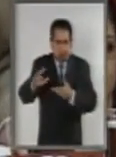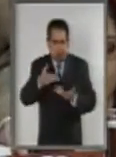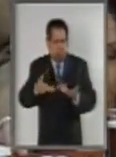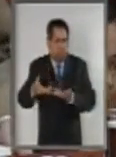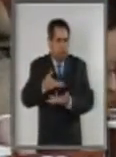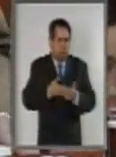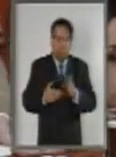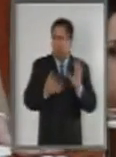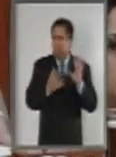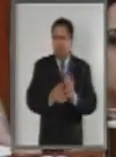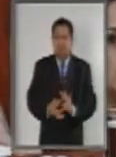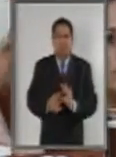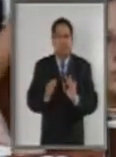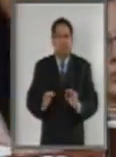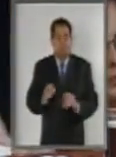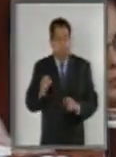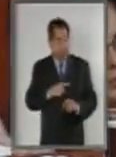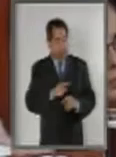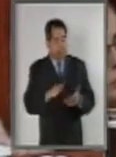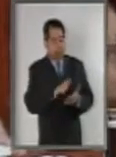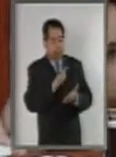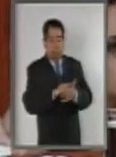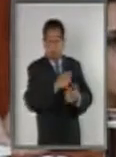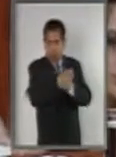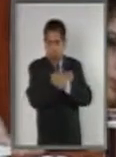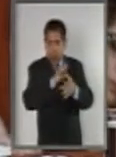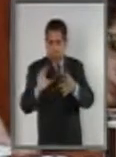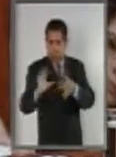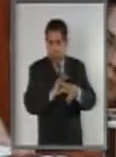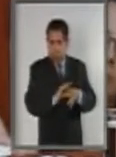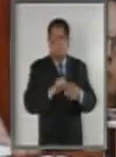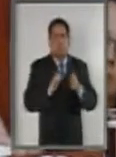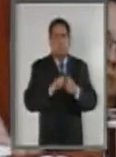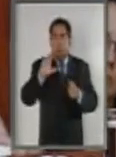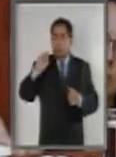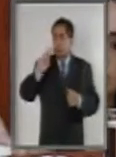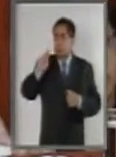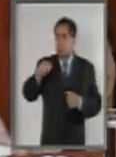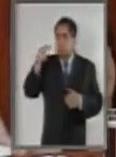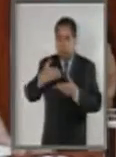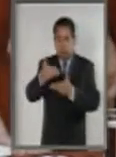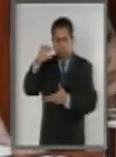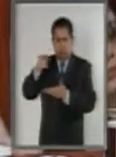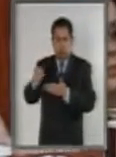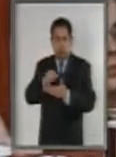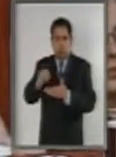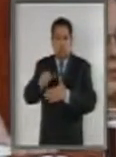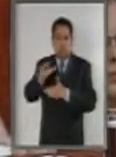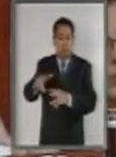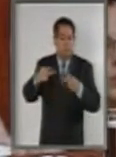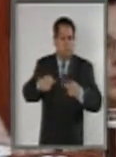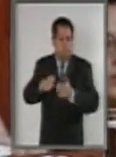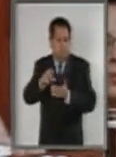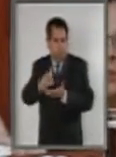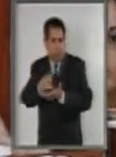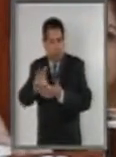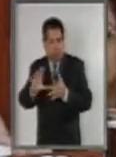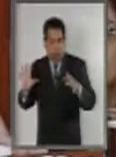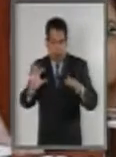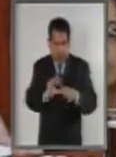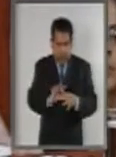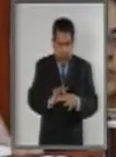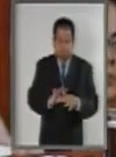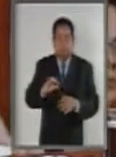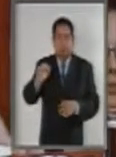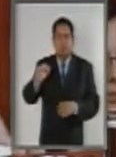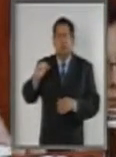la armonización de la Ley General de Educación con la Convención sobre los Derechos de Personas con Discapacidad,